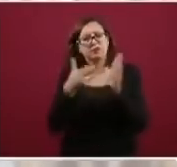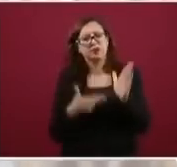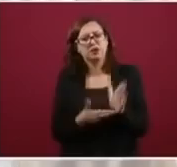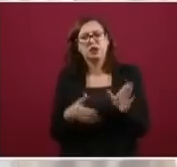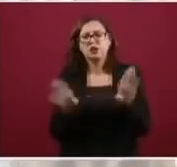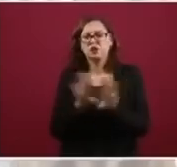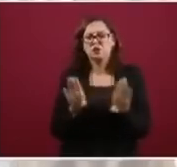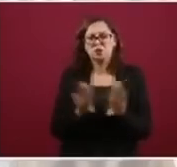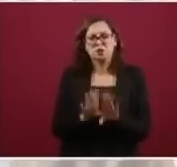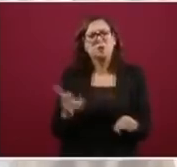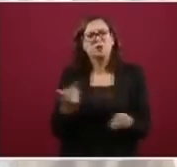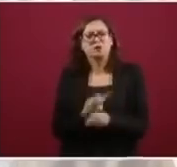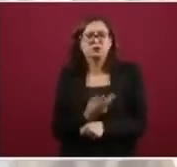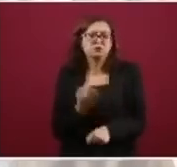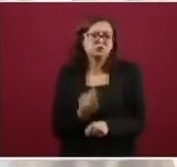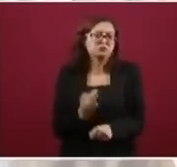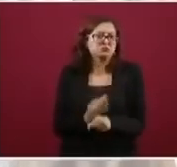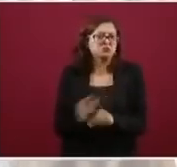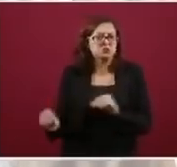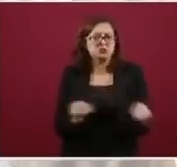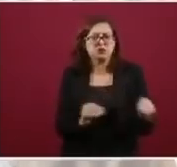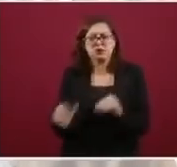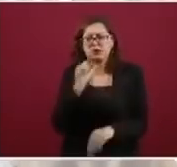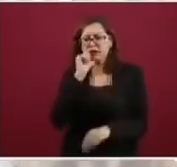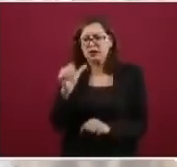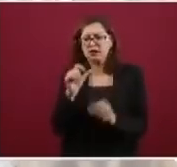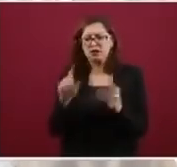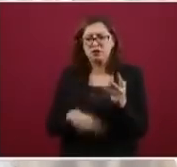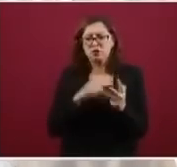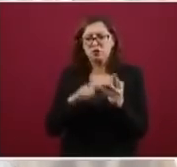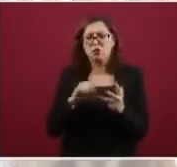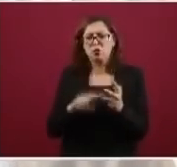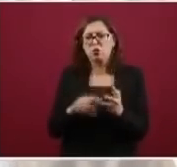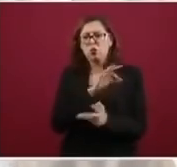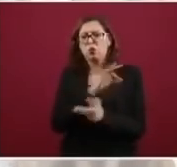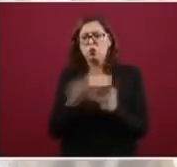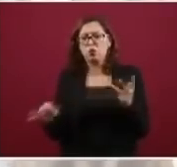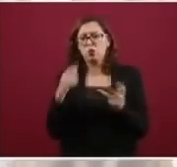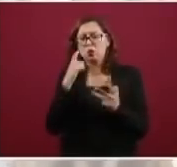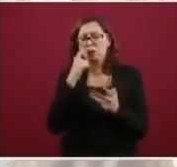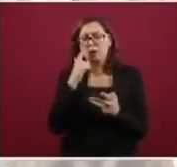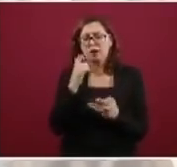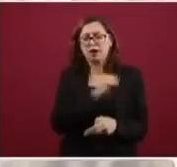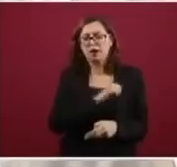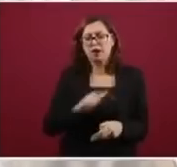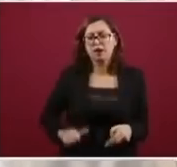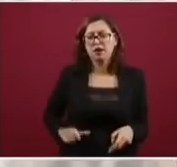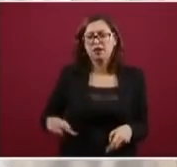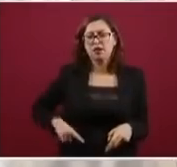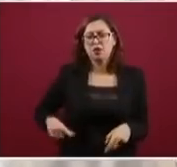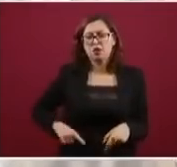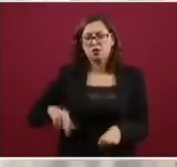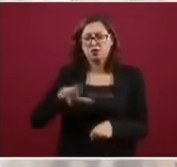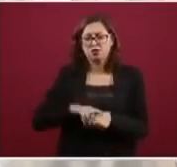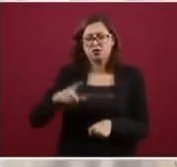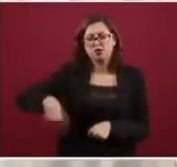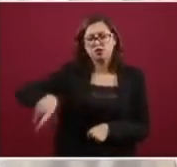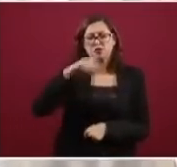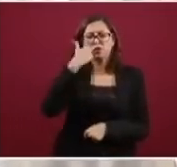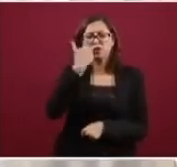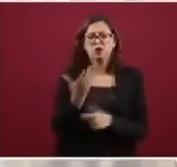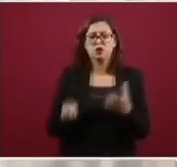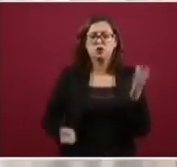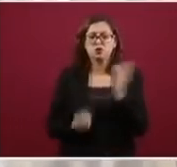y finalmente el cual es la política de hacienda frente a las demandas de los alcaldes y gobernadores para crear un nuevo pacto 1